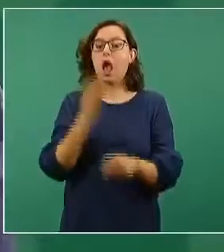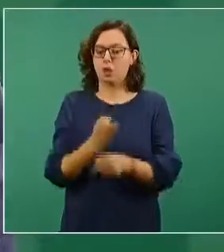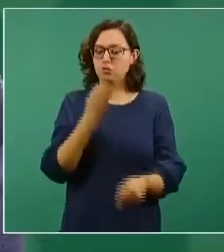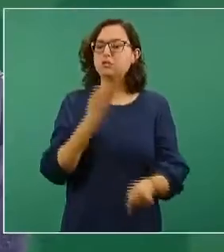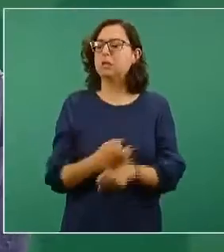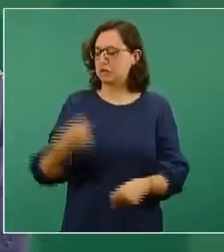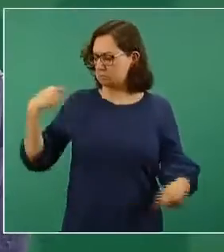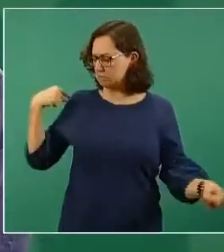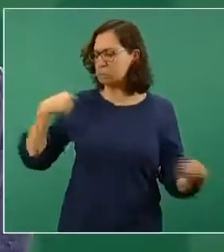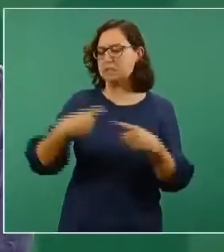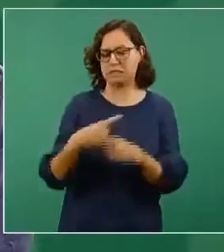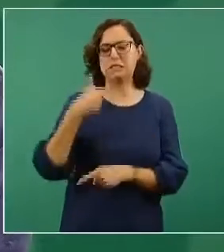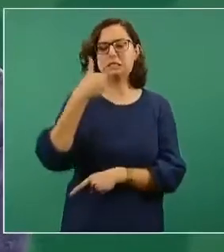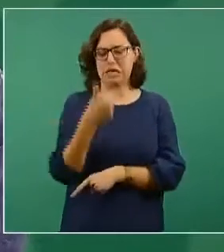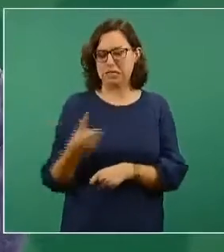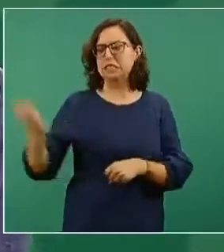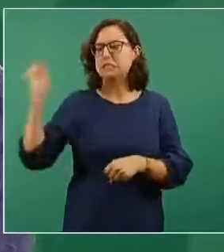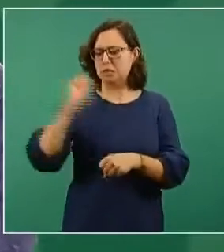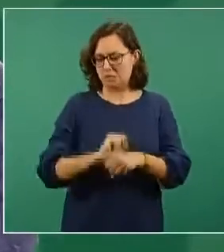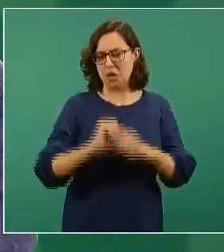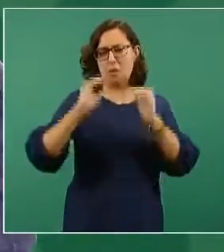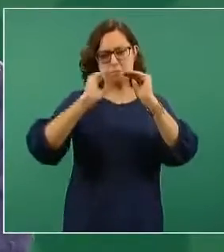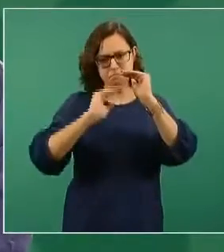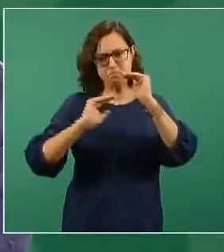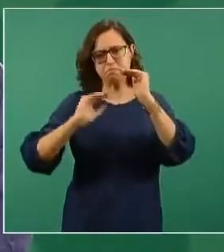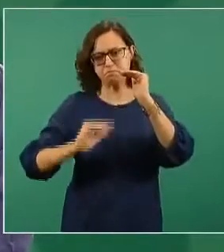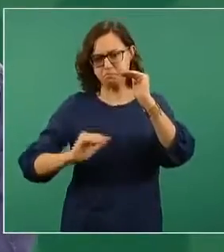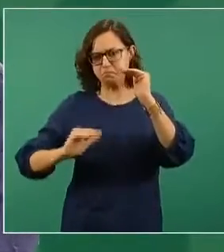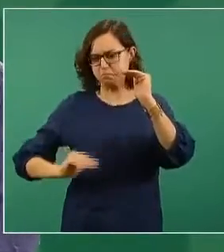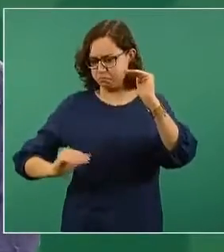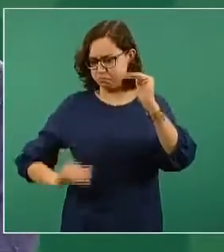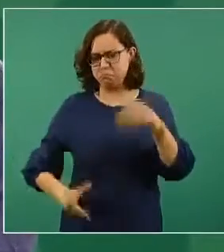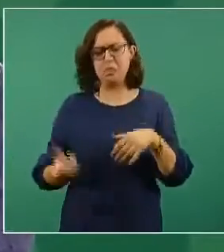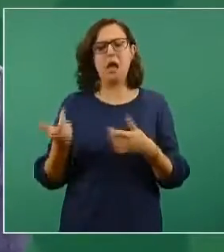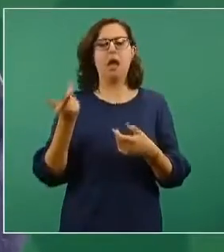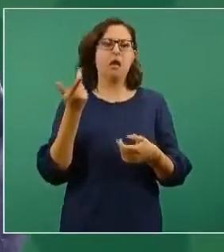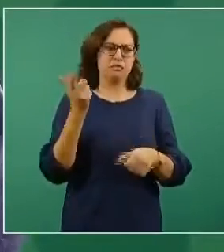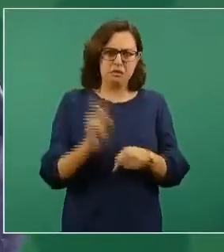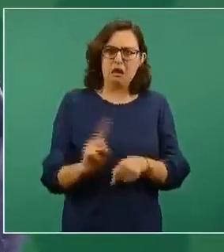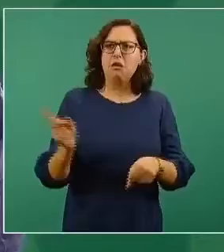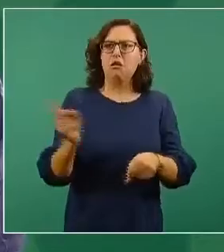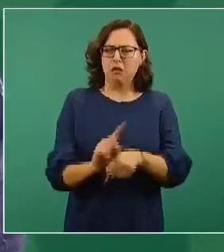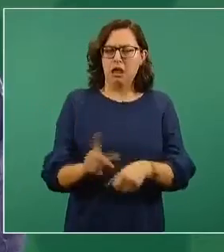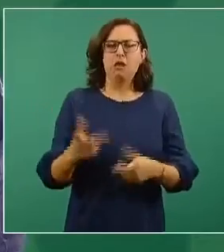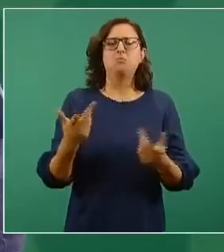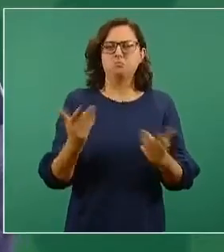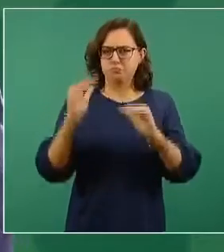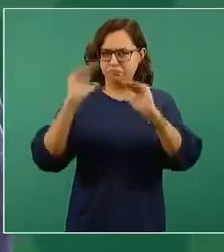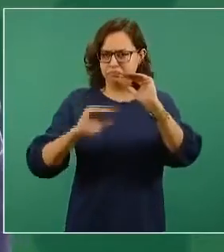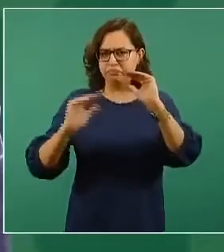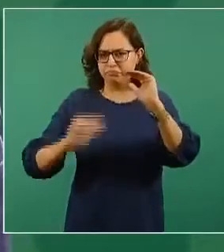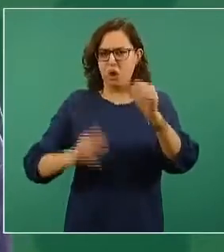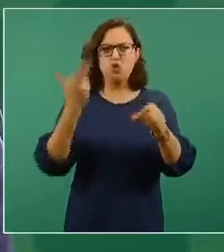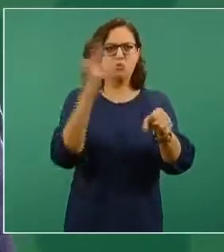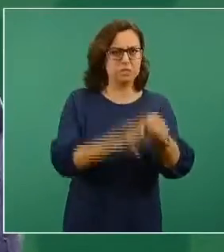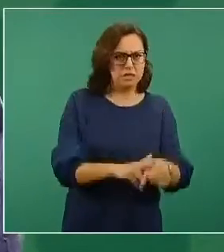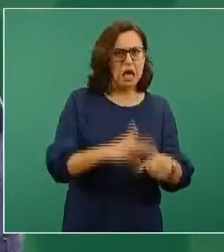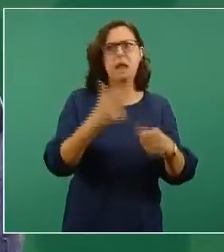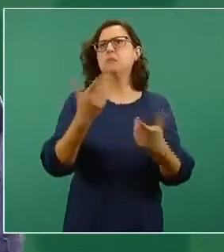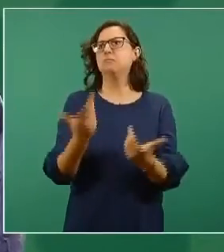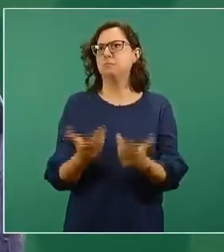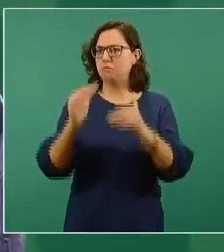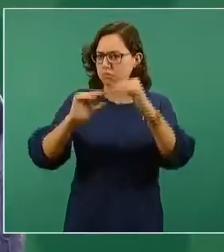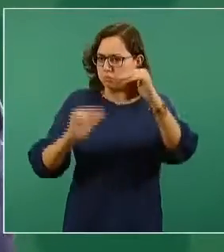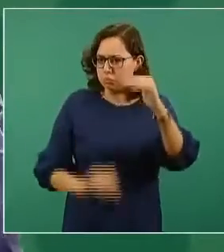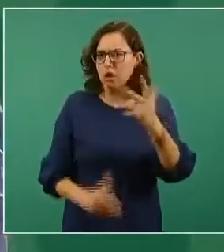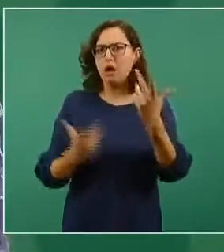6 semanas en descenso el número de casos diarios, el número de hospitalizaciones y las defunciones. Pero eso no significa garantía